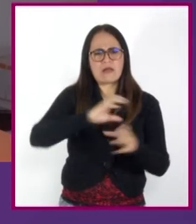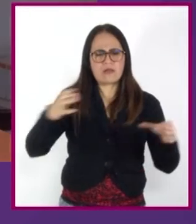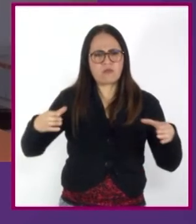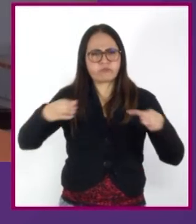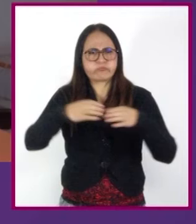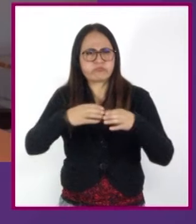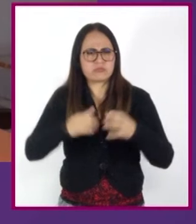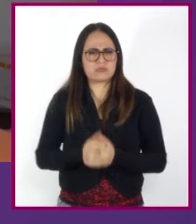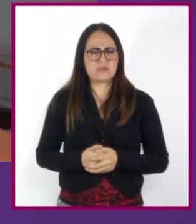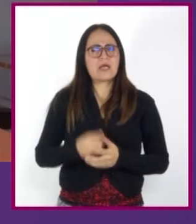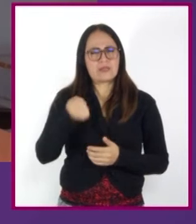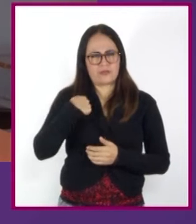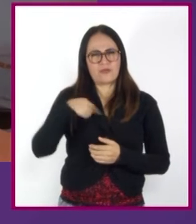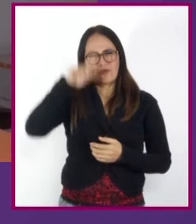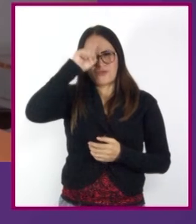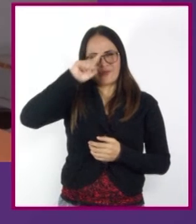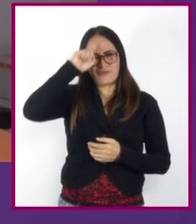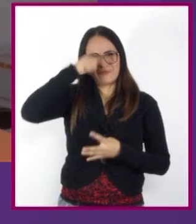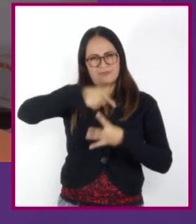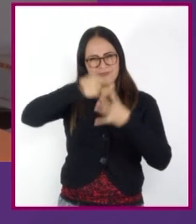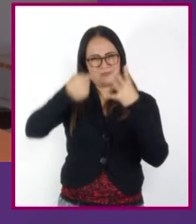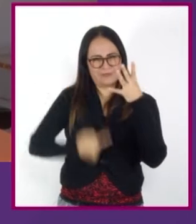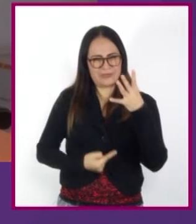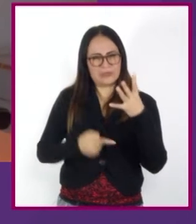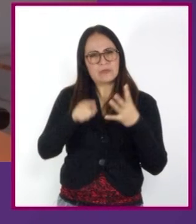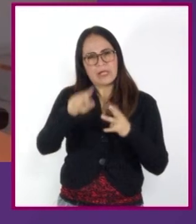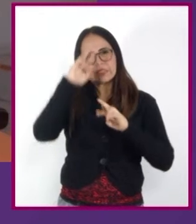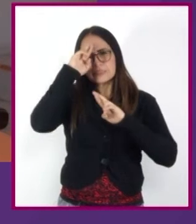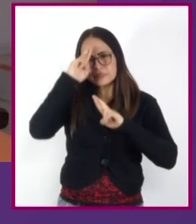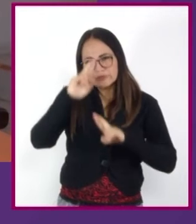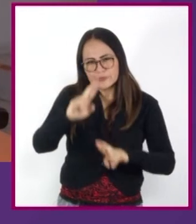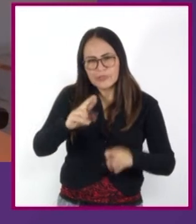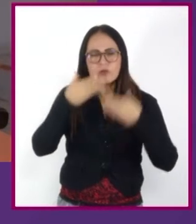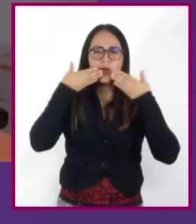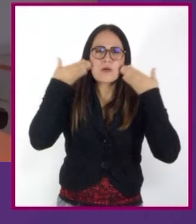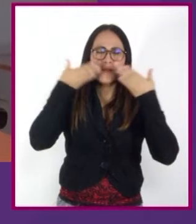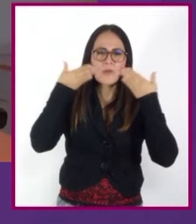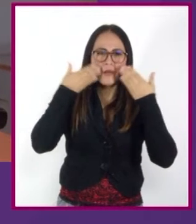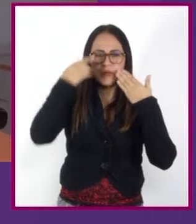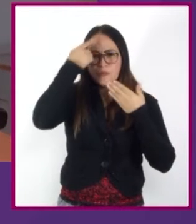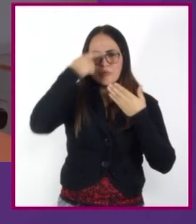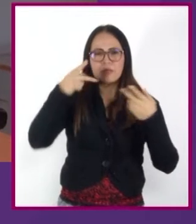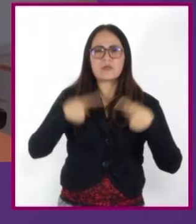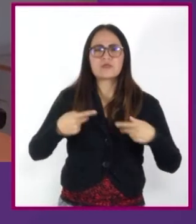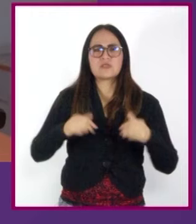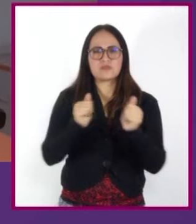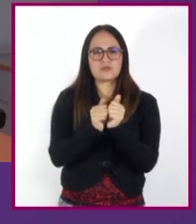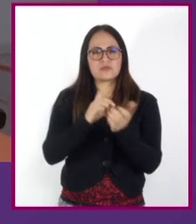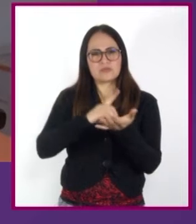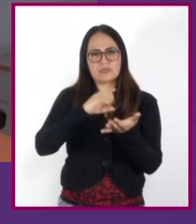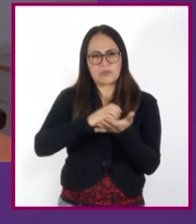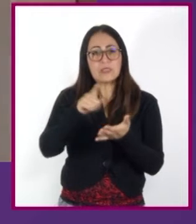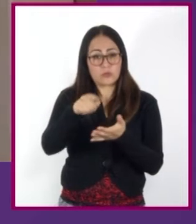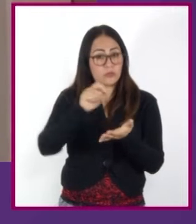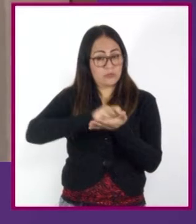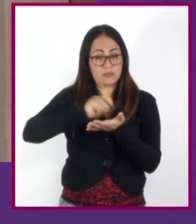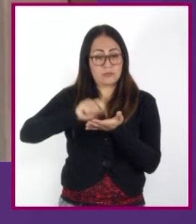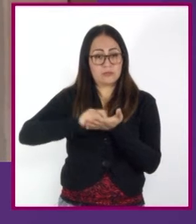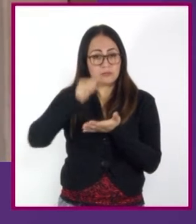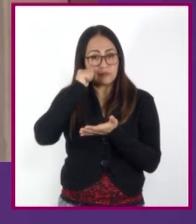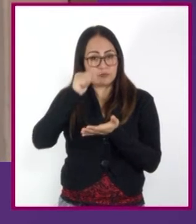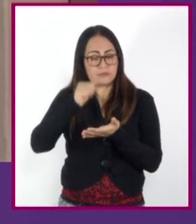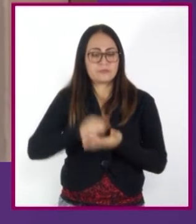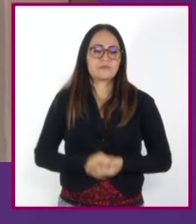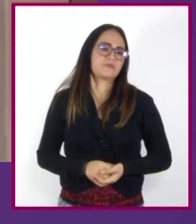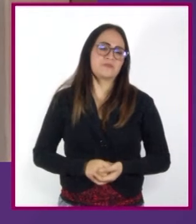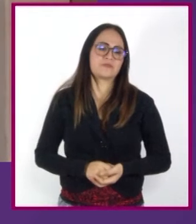algunas reglas de cortesía y respeto para tratar con personas con discapacidad. Toma apuntes. La